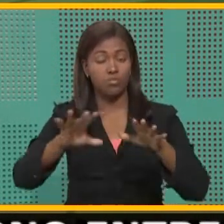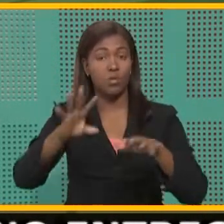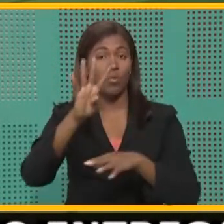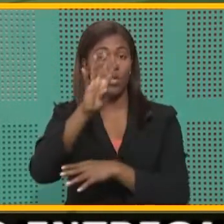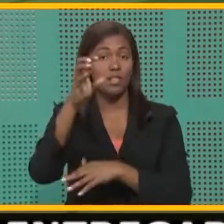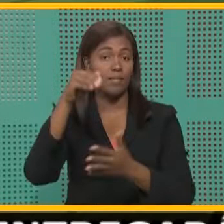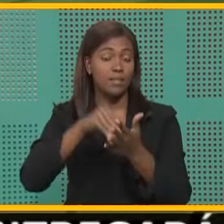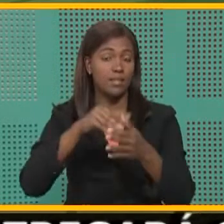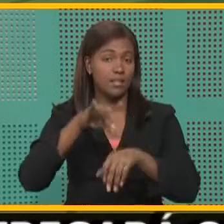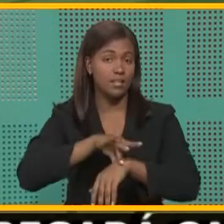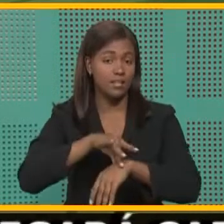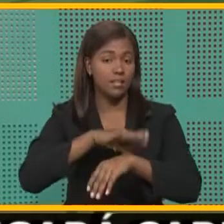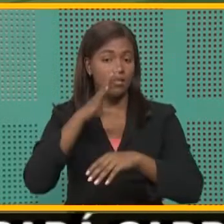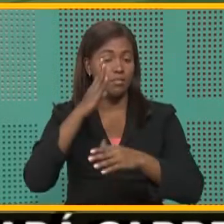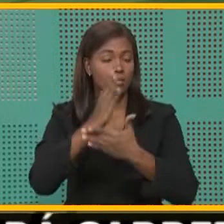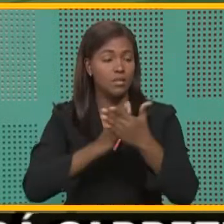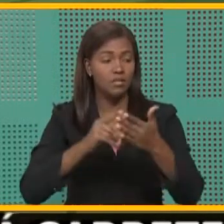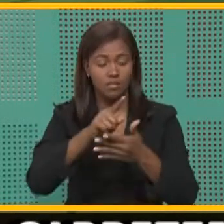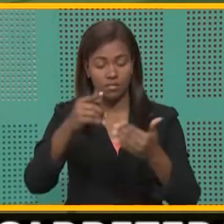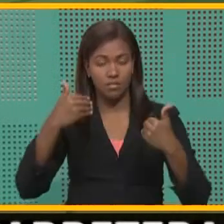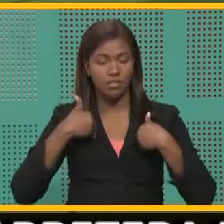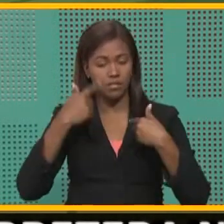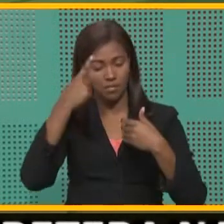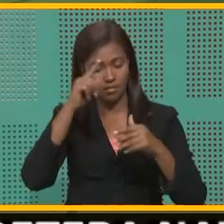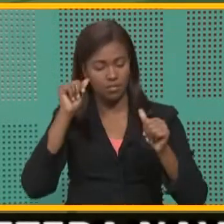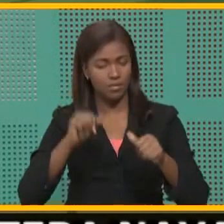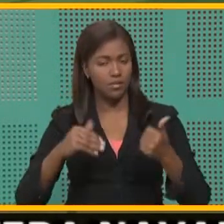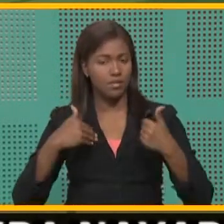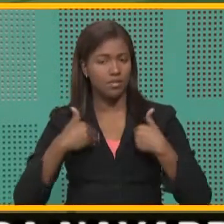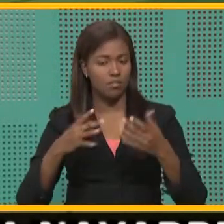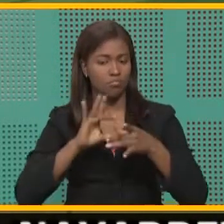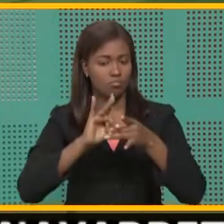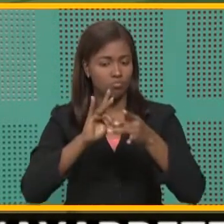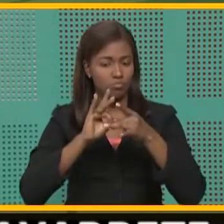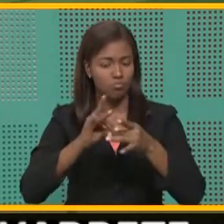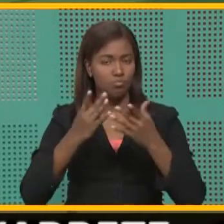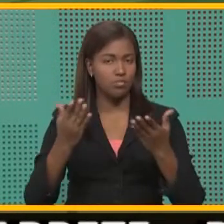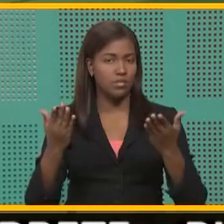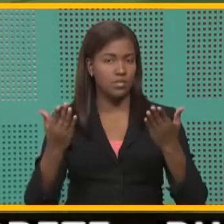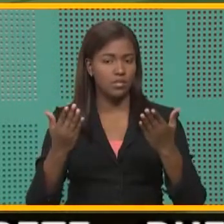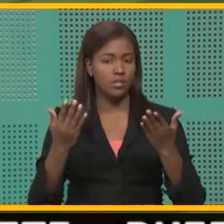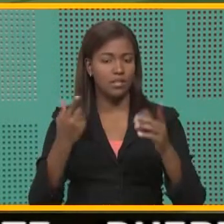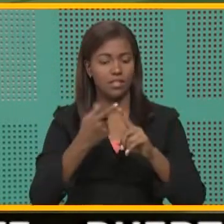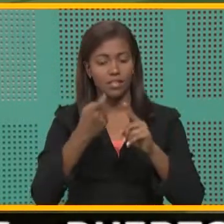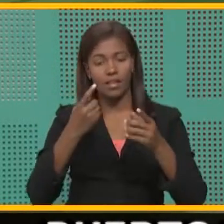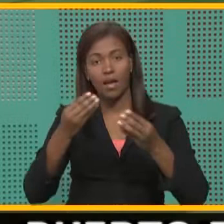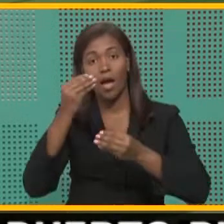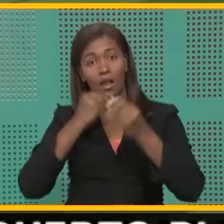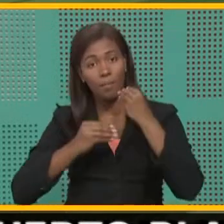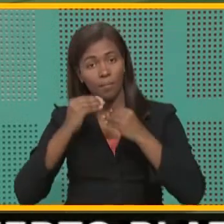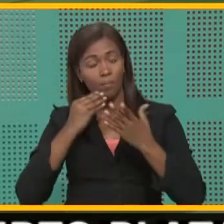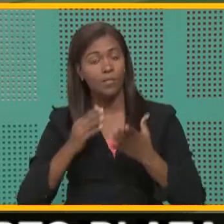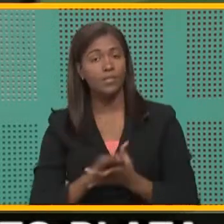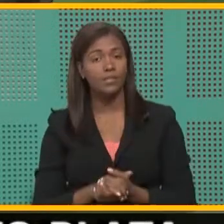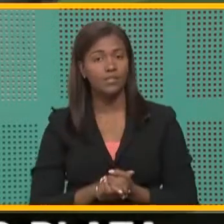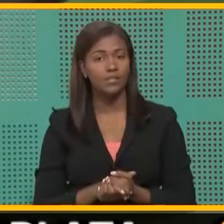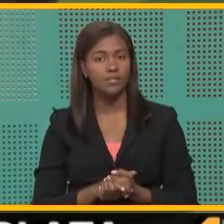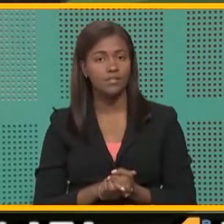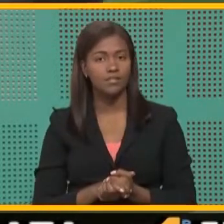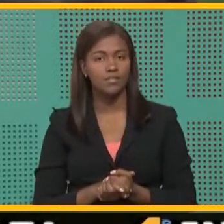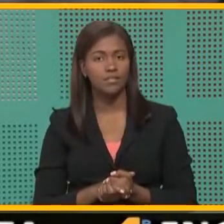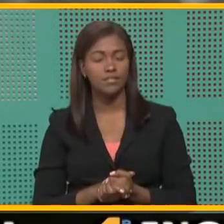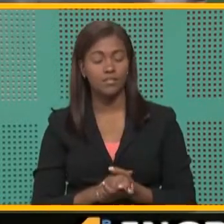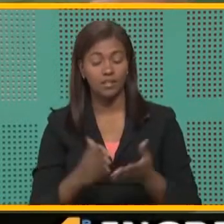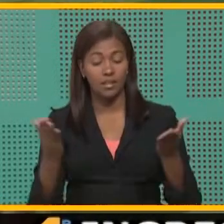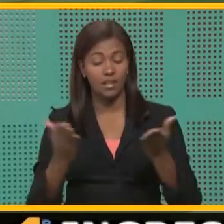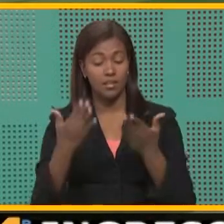es parte de soporte para la consolidación de la alimentación. Aquí se dio el